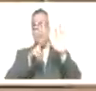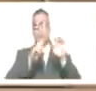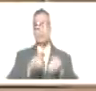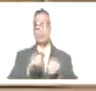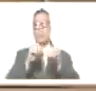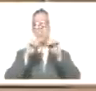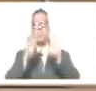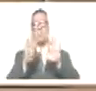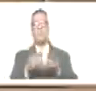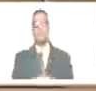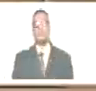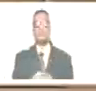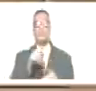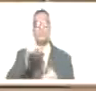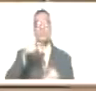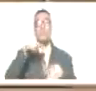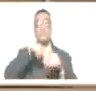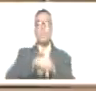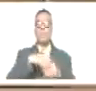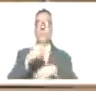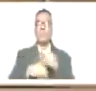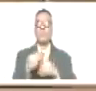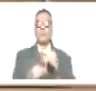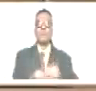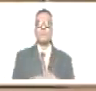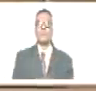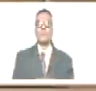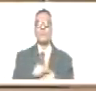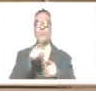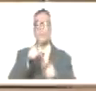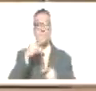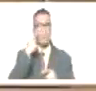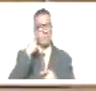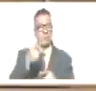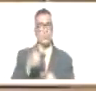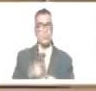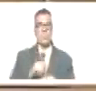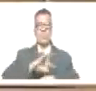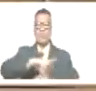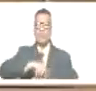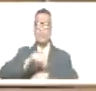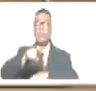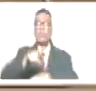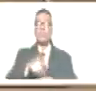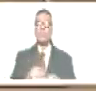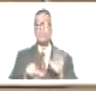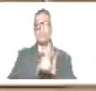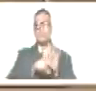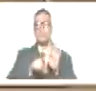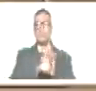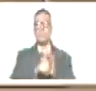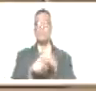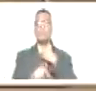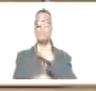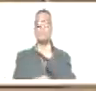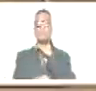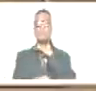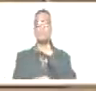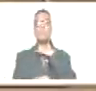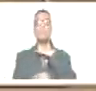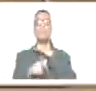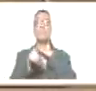12.708.709, de haber incurrido de manera flagrante en delitos contemplados en la ley contra la corrupción, que en el